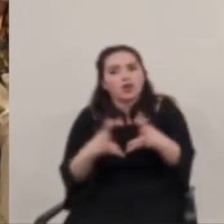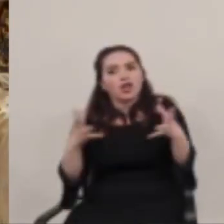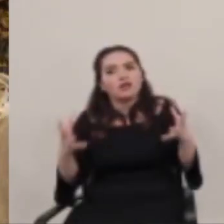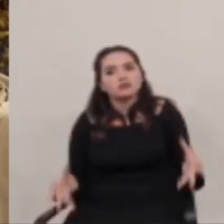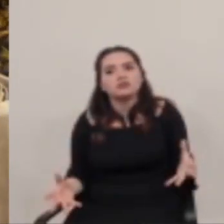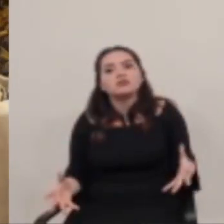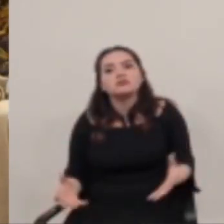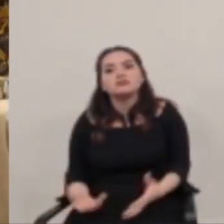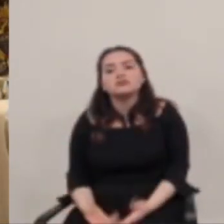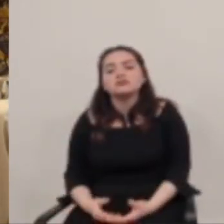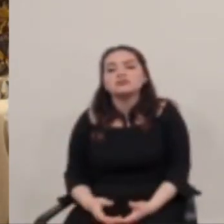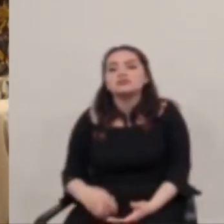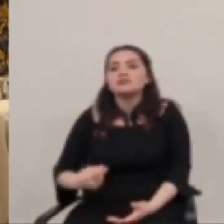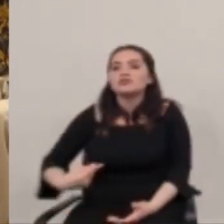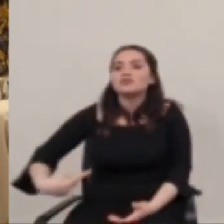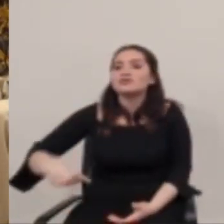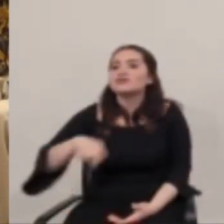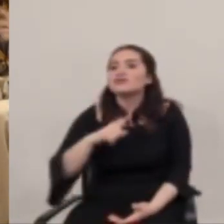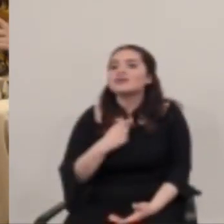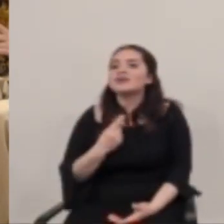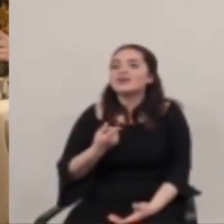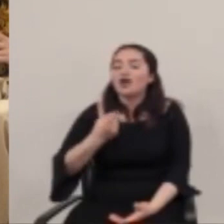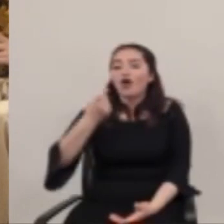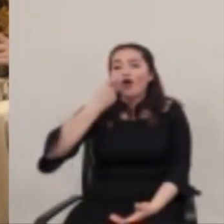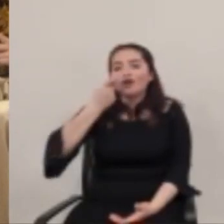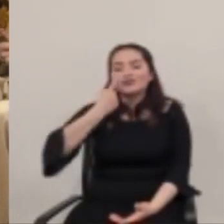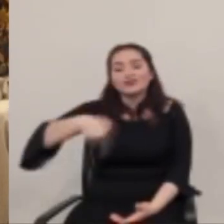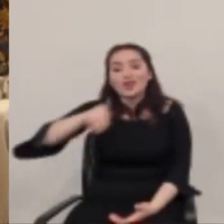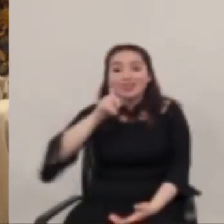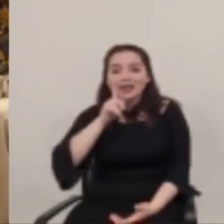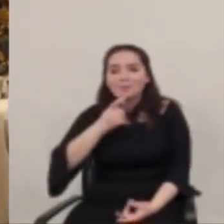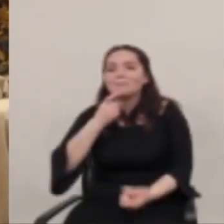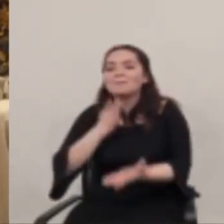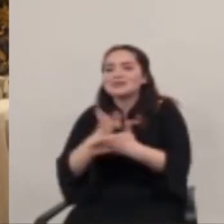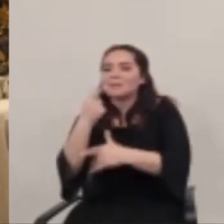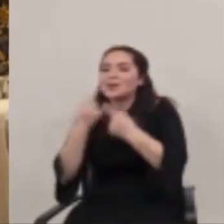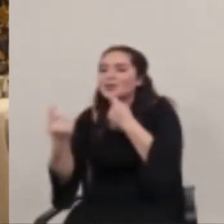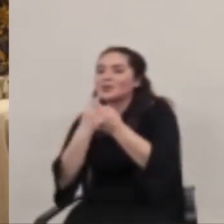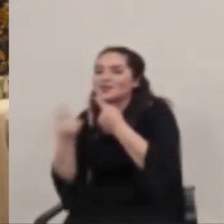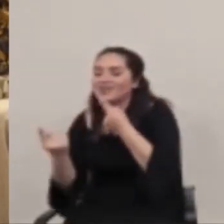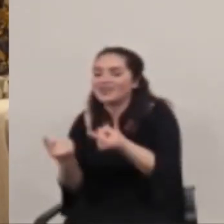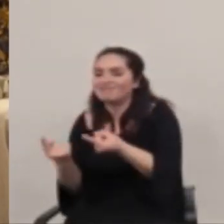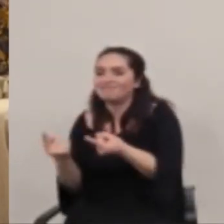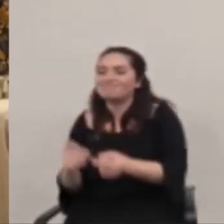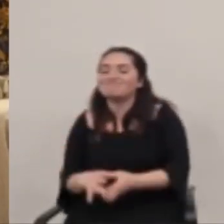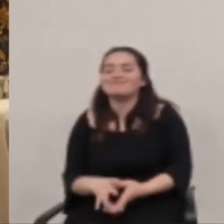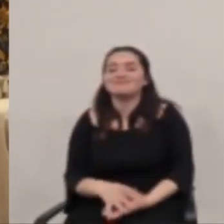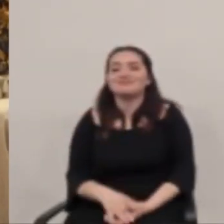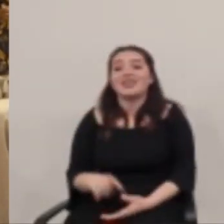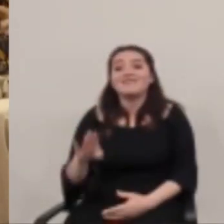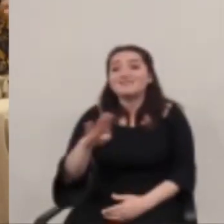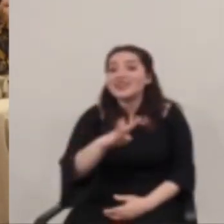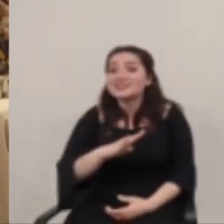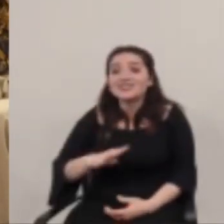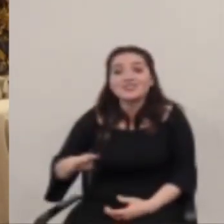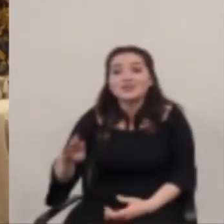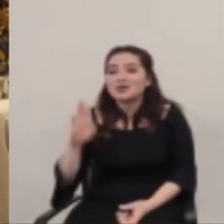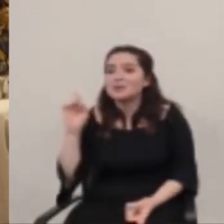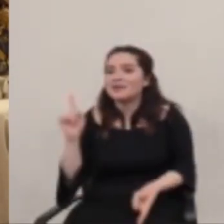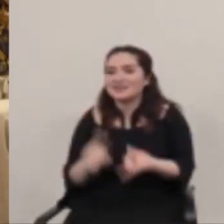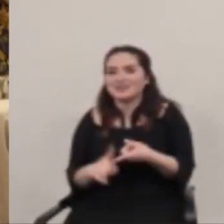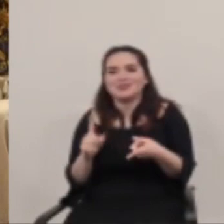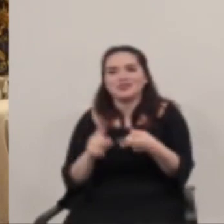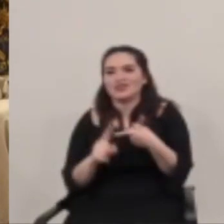porque lo hicimos a partir del conocimiento que nosotros teníamos. Entonces, uno de los puntos básicos es la